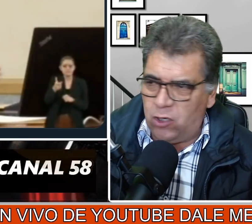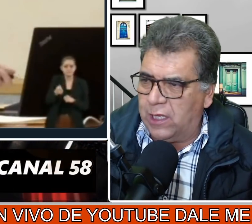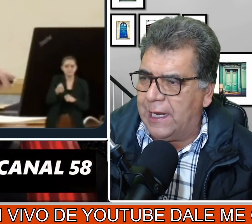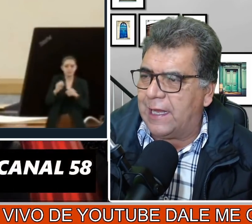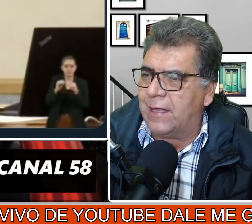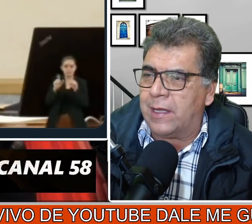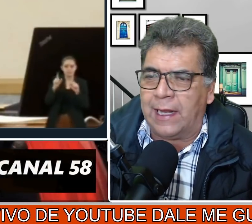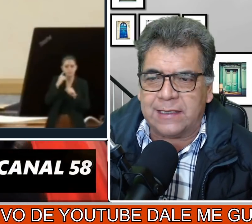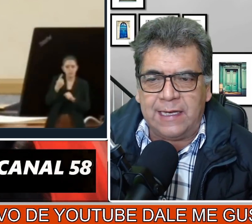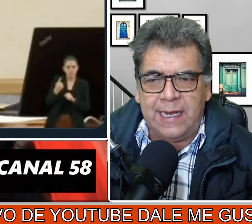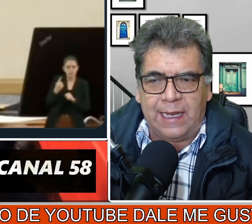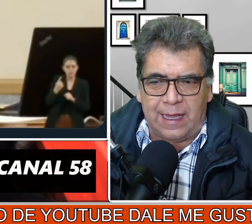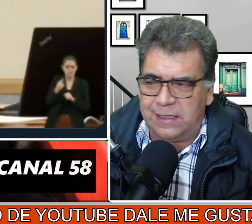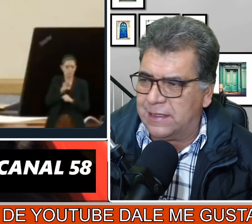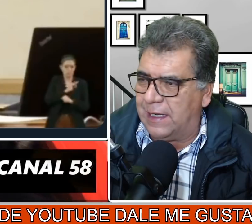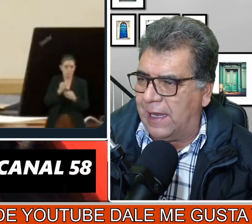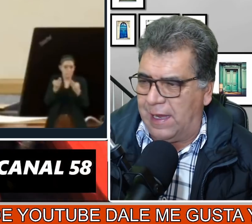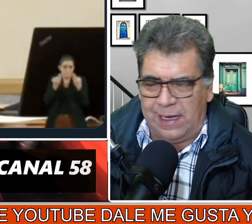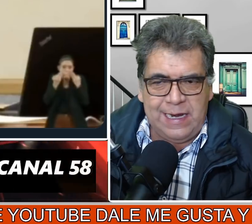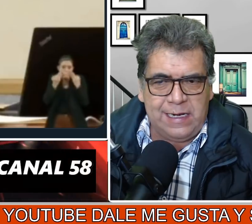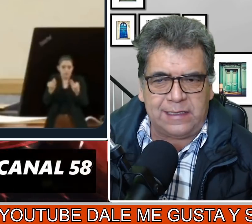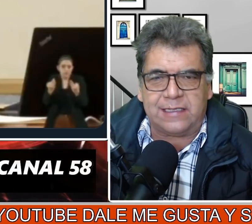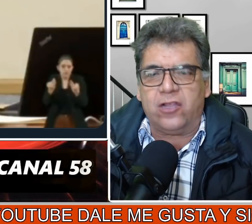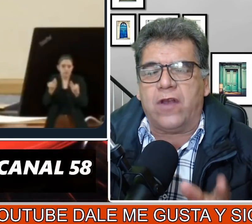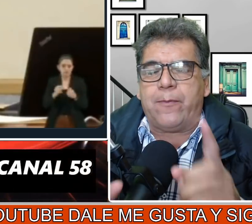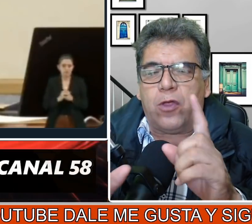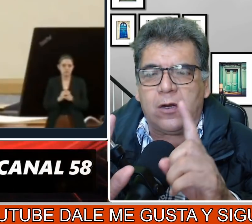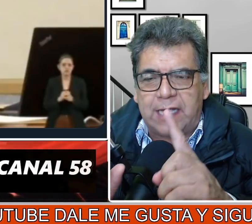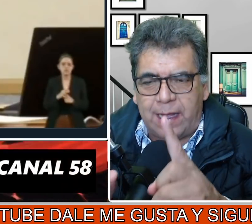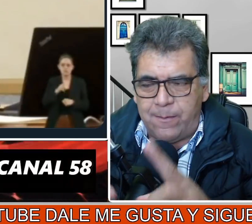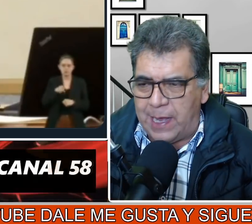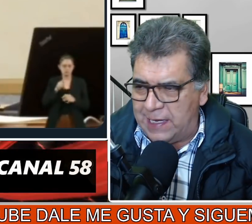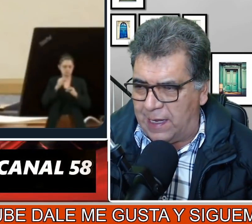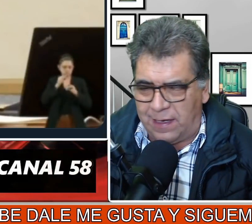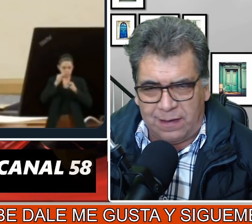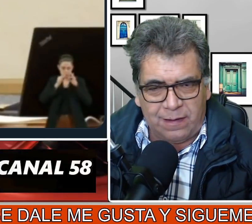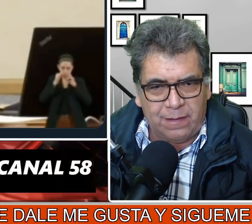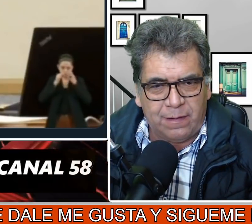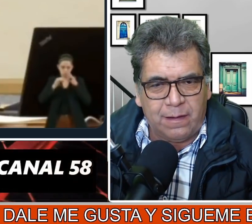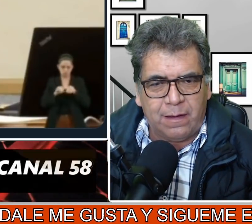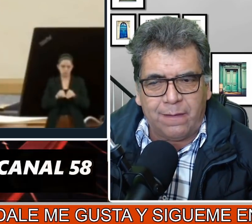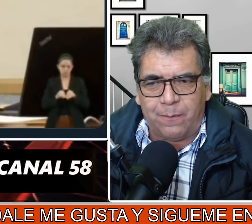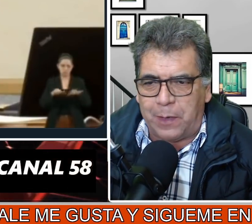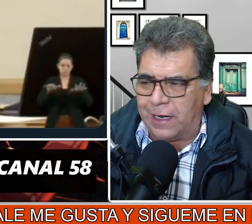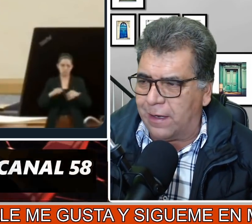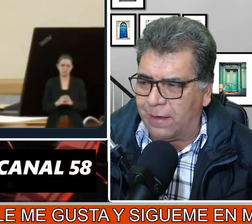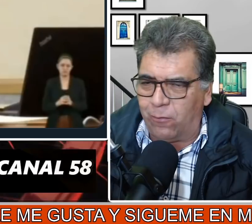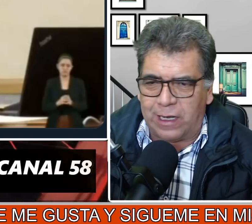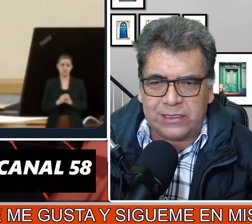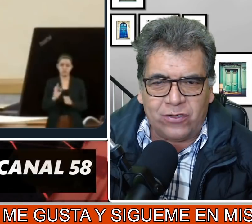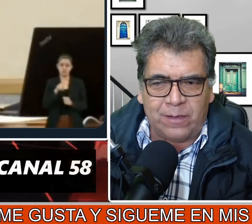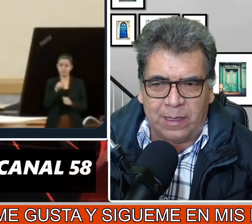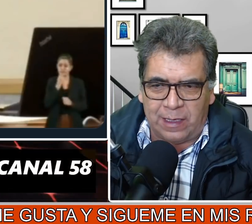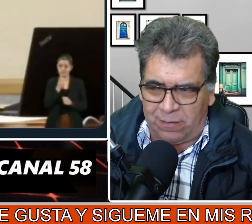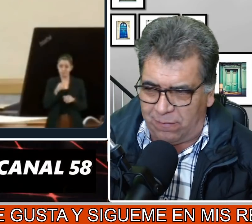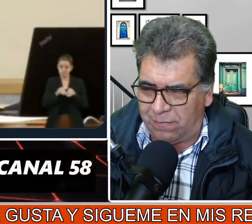que yo diría que de manera cínica dice que el INE está haciendo una poderosa campaña para la